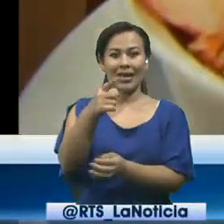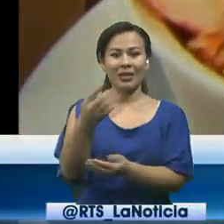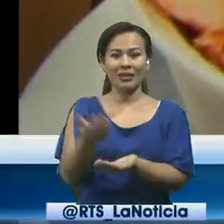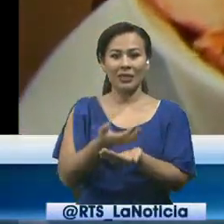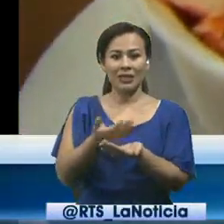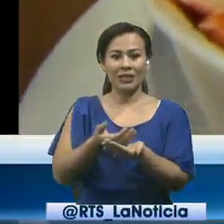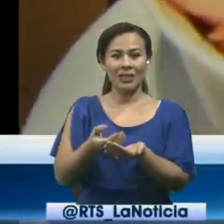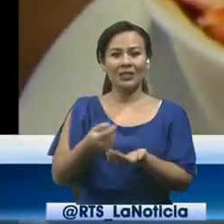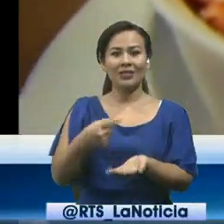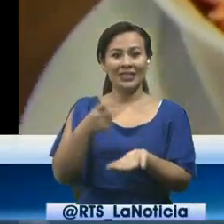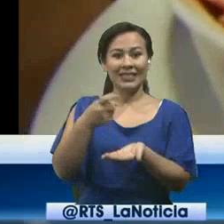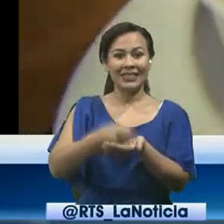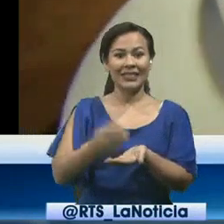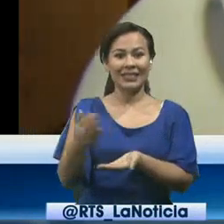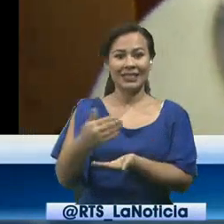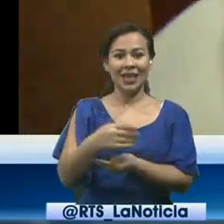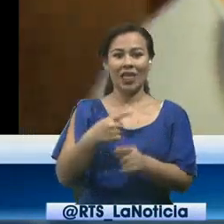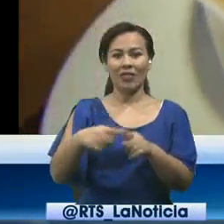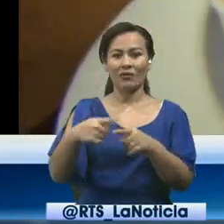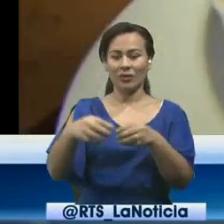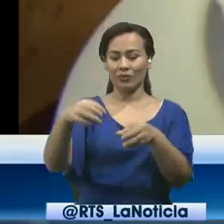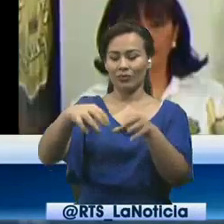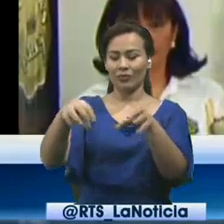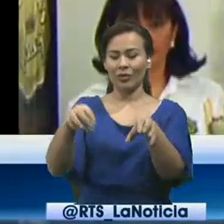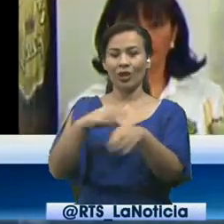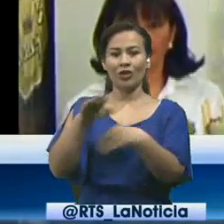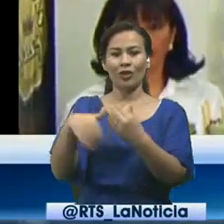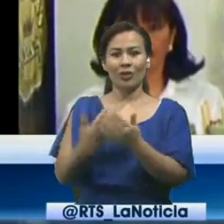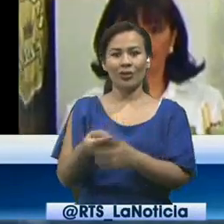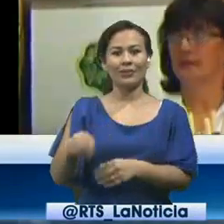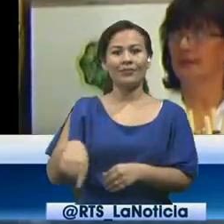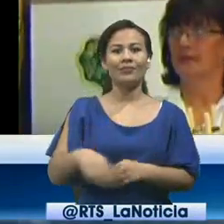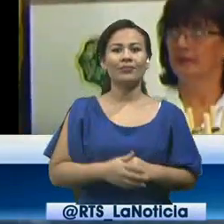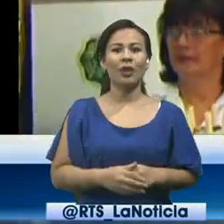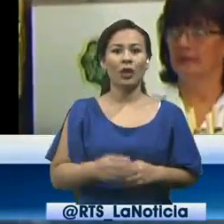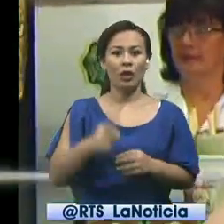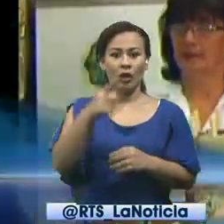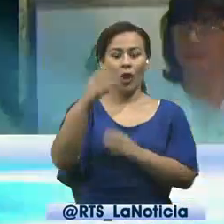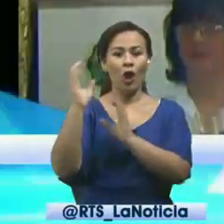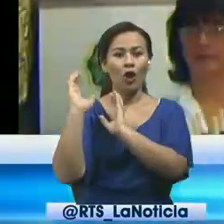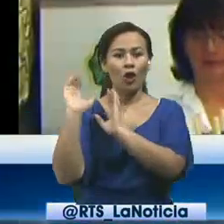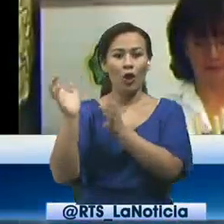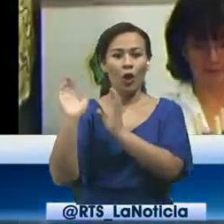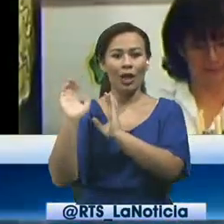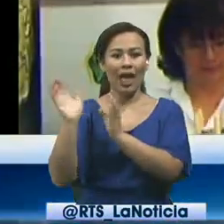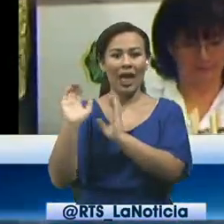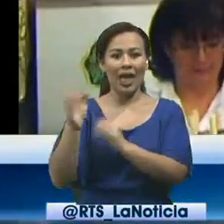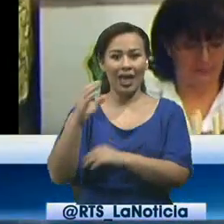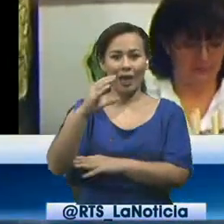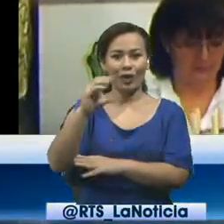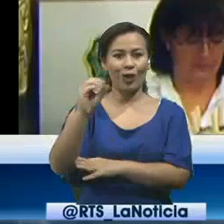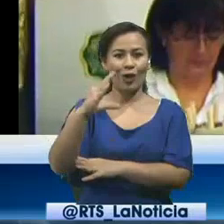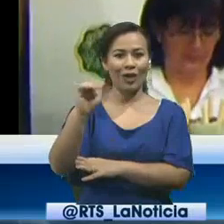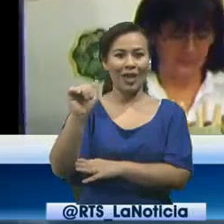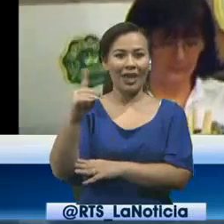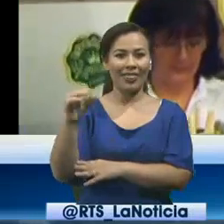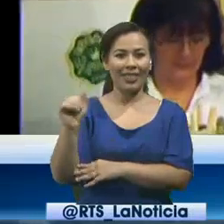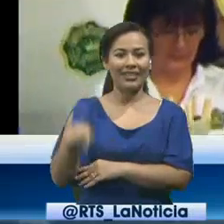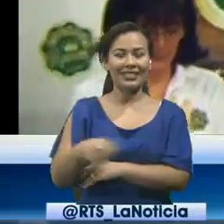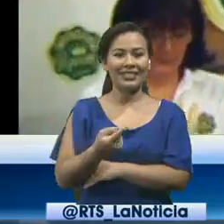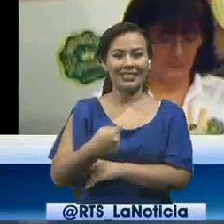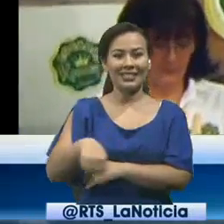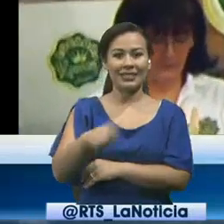una corona de todos los ceviches que hacemos aquí. Cocadas Gourmet, somos el único. Están en ofrecer estos